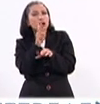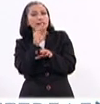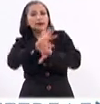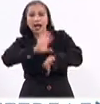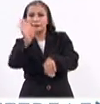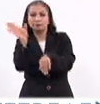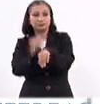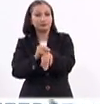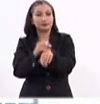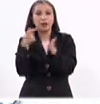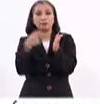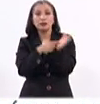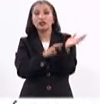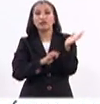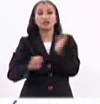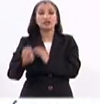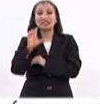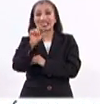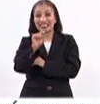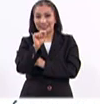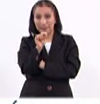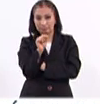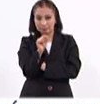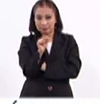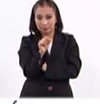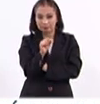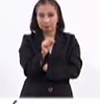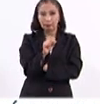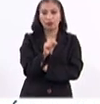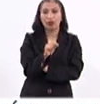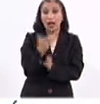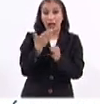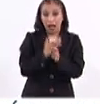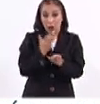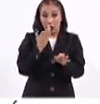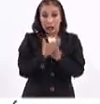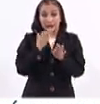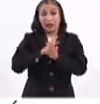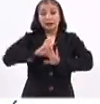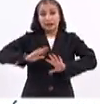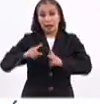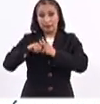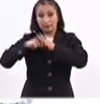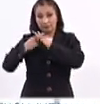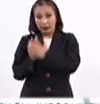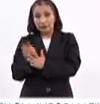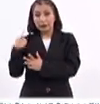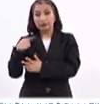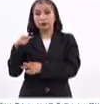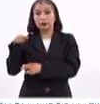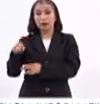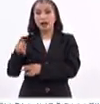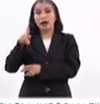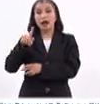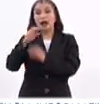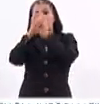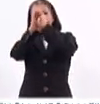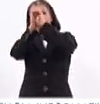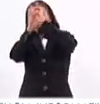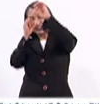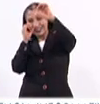liberó en 1970. Ahorita iniciamos con telescopios